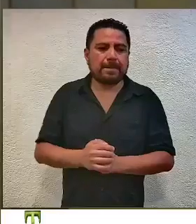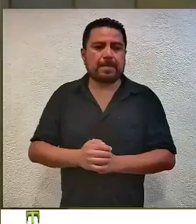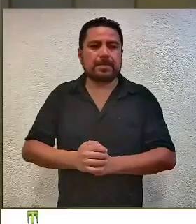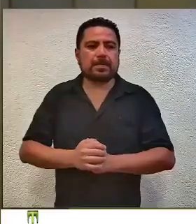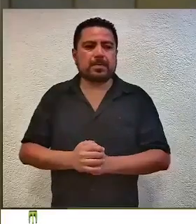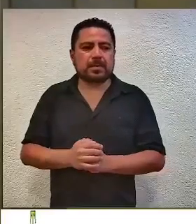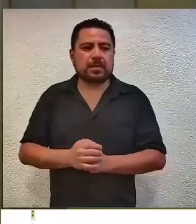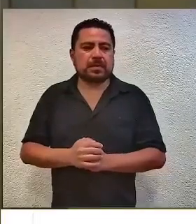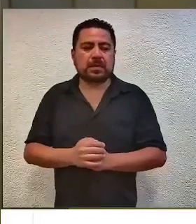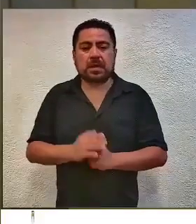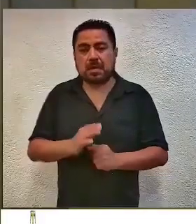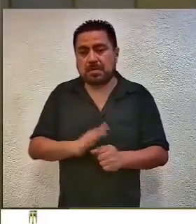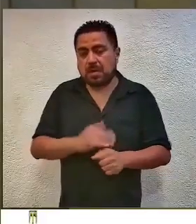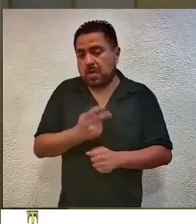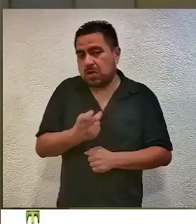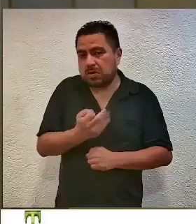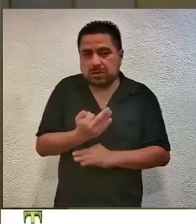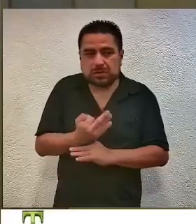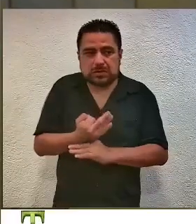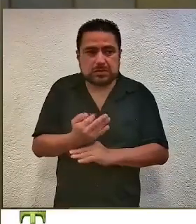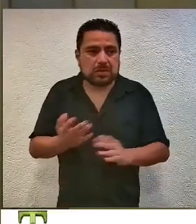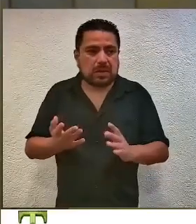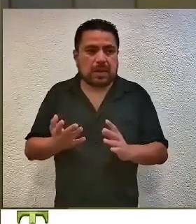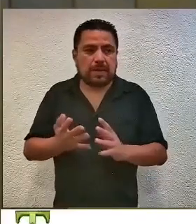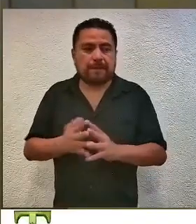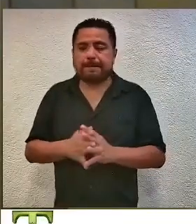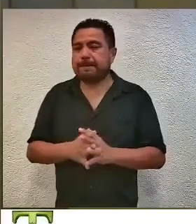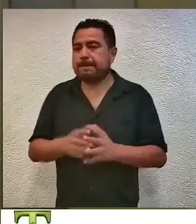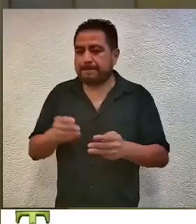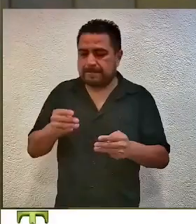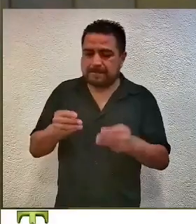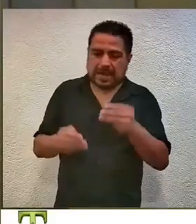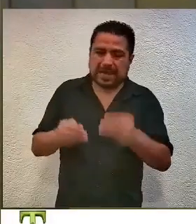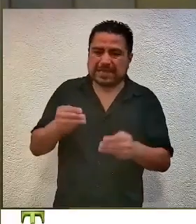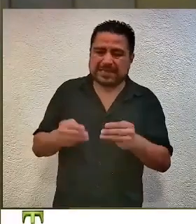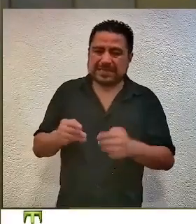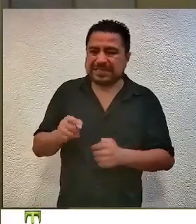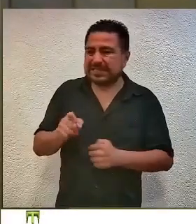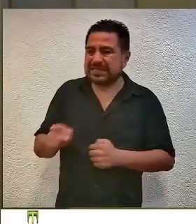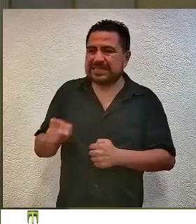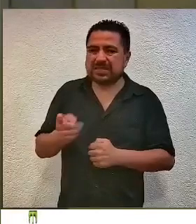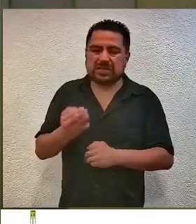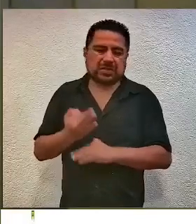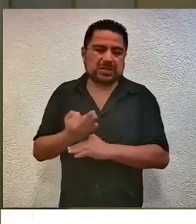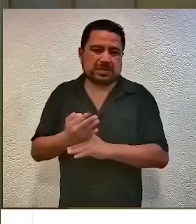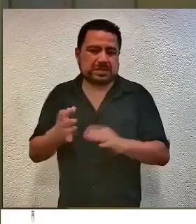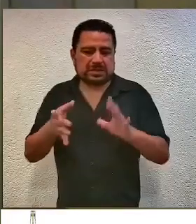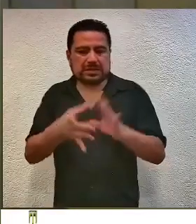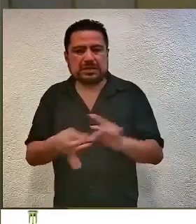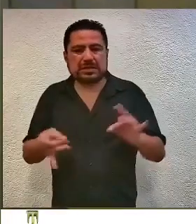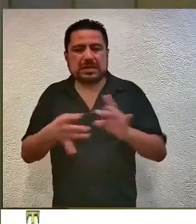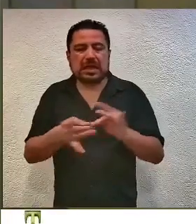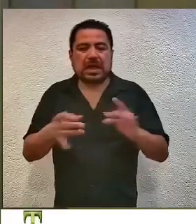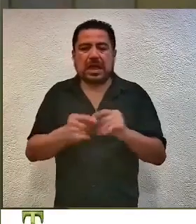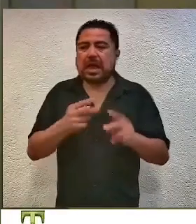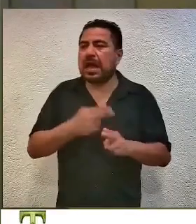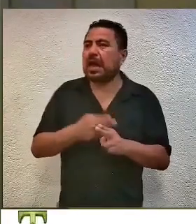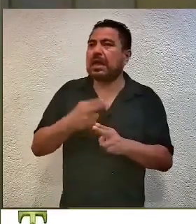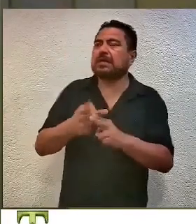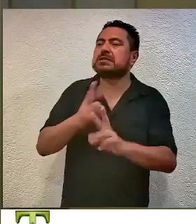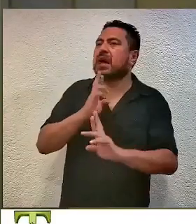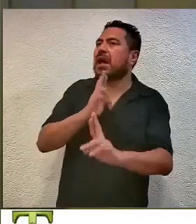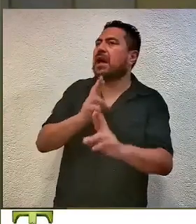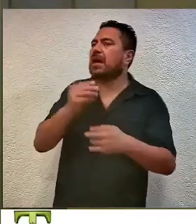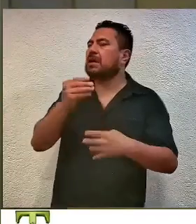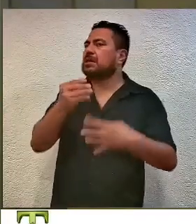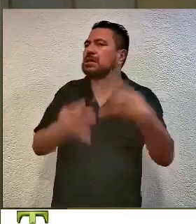Por alusión a que el magistrado ponente dice que hasta puntos resolutivos